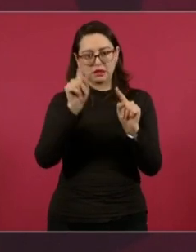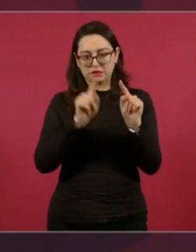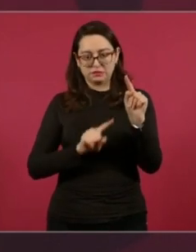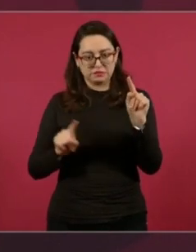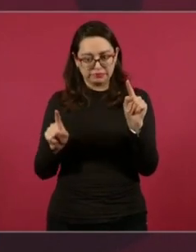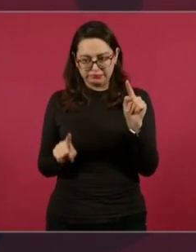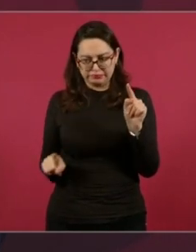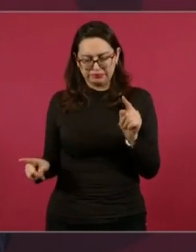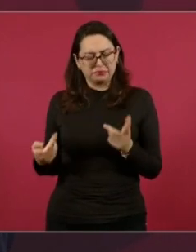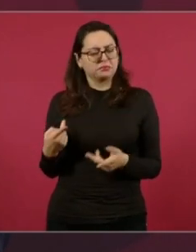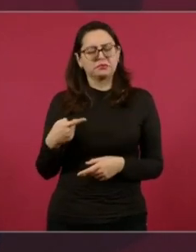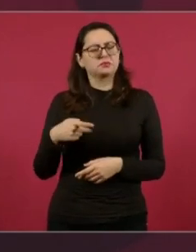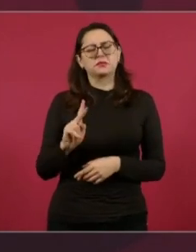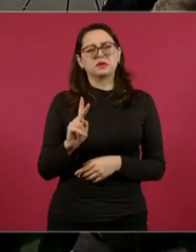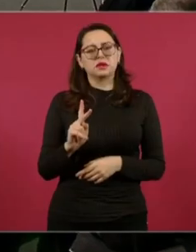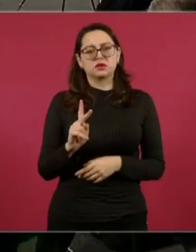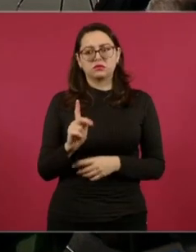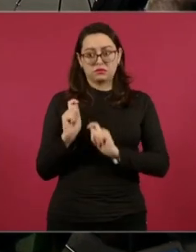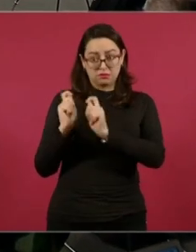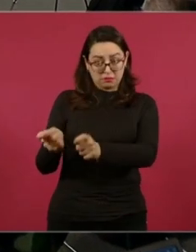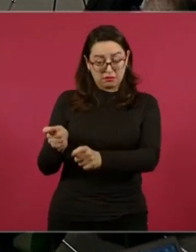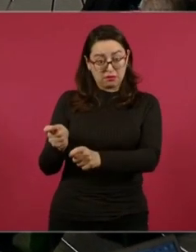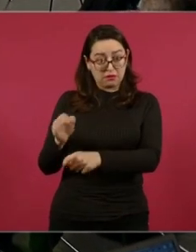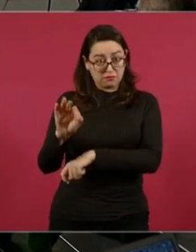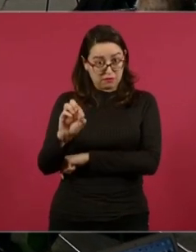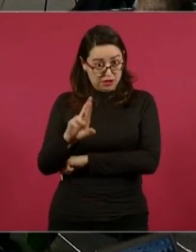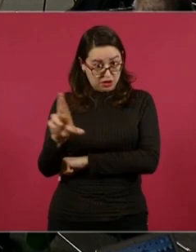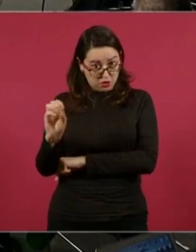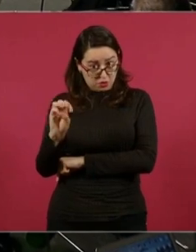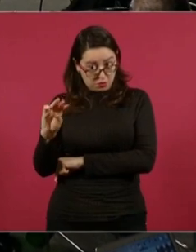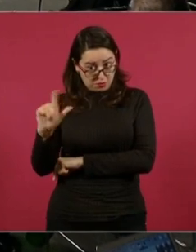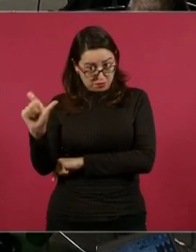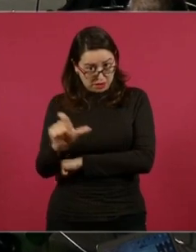Pero eso no significa